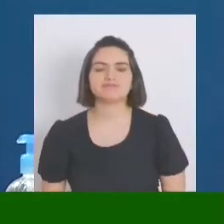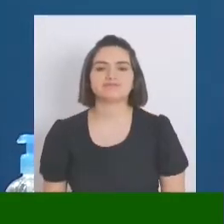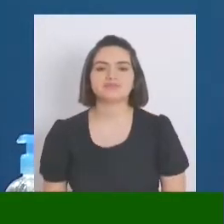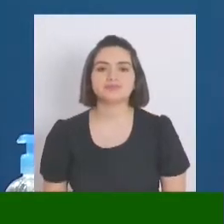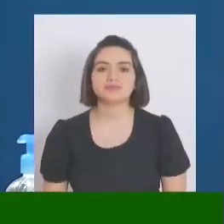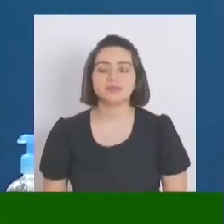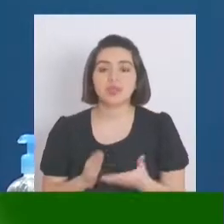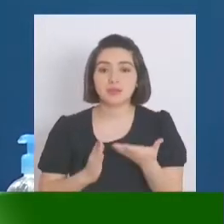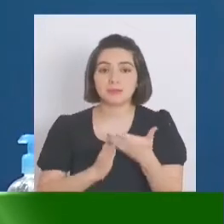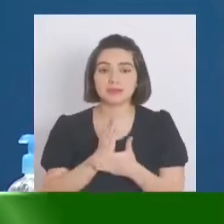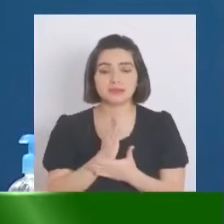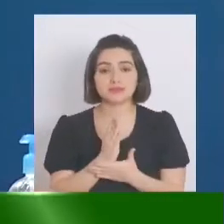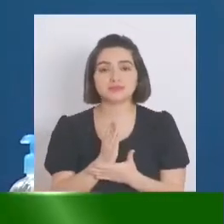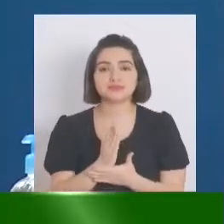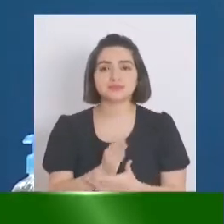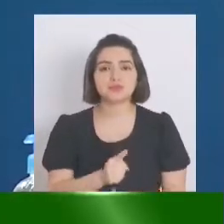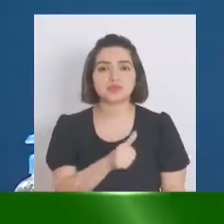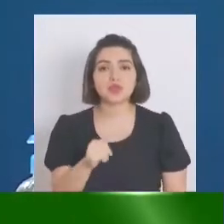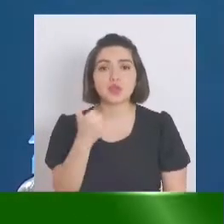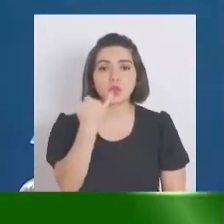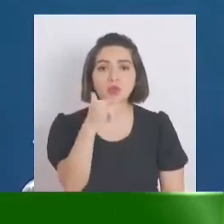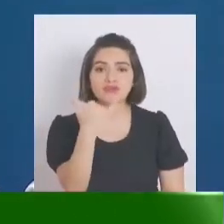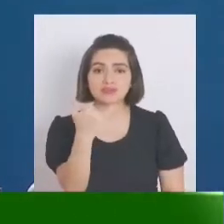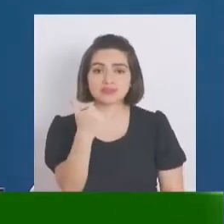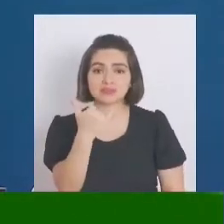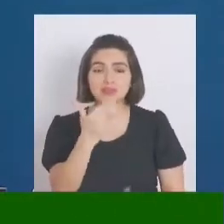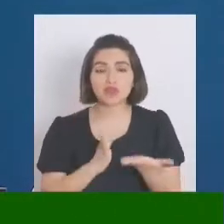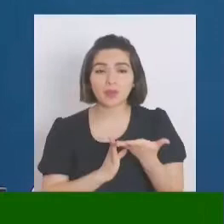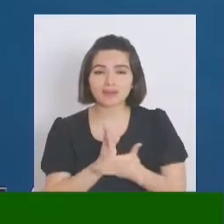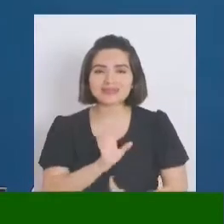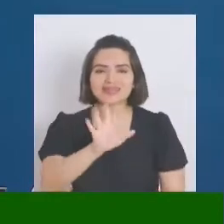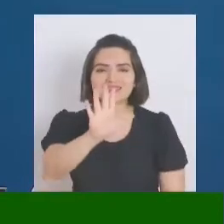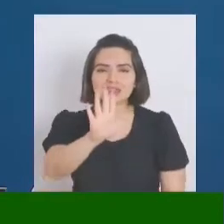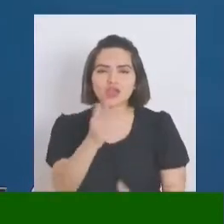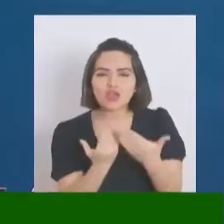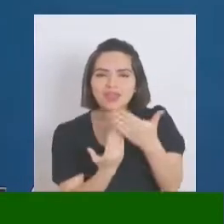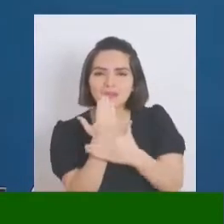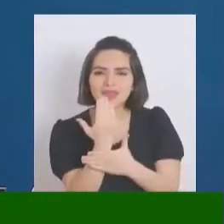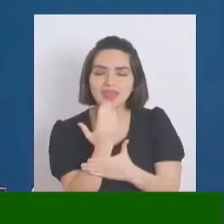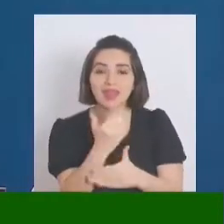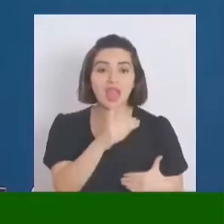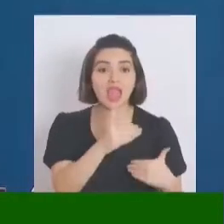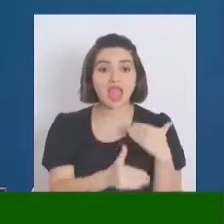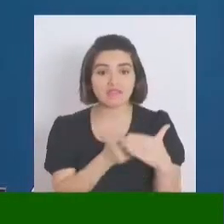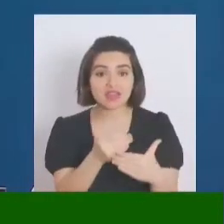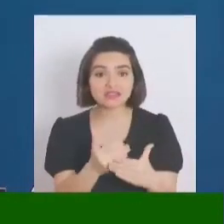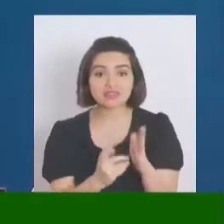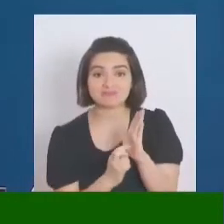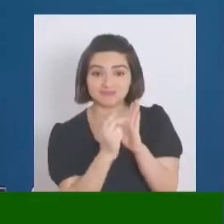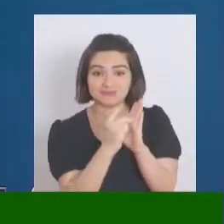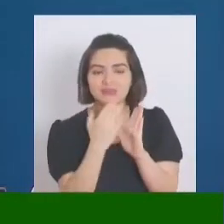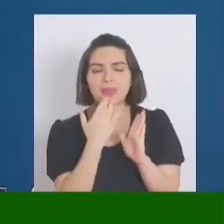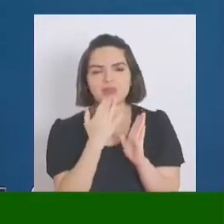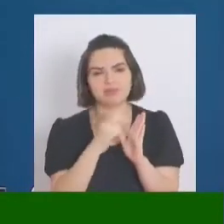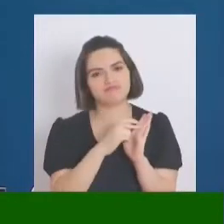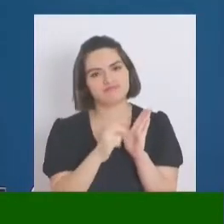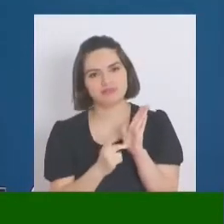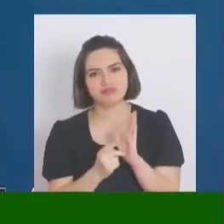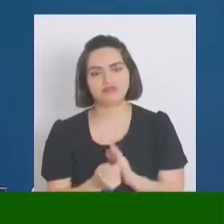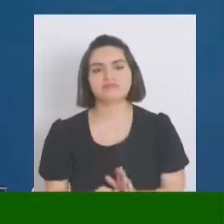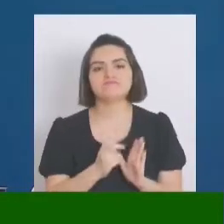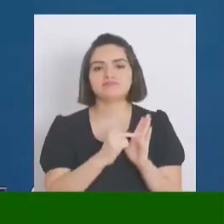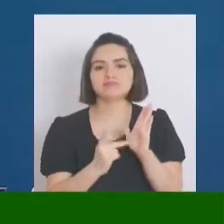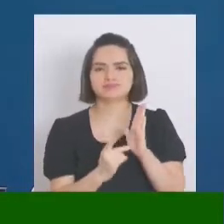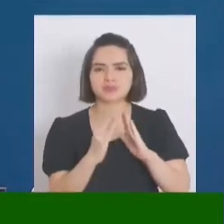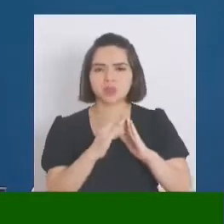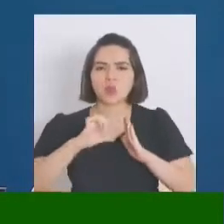A partir todos del día jueves a las 5 de la mañana, tanto los avances como los retrocesos. Retroceden a